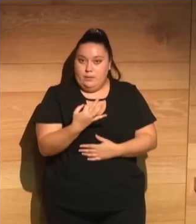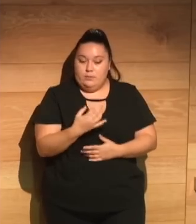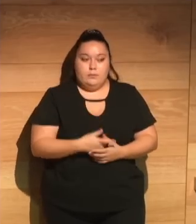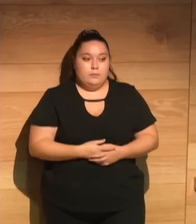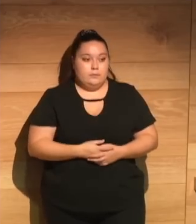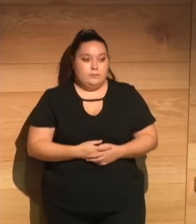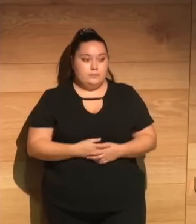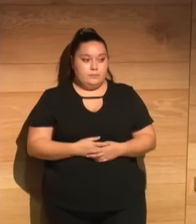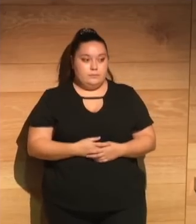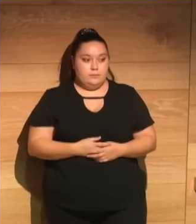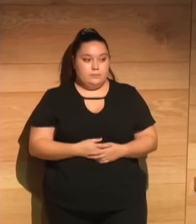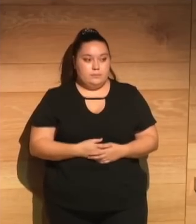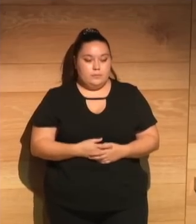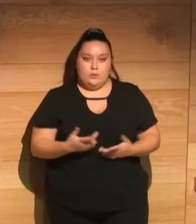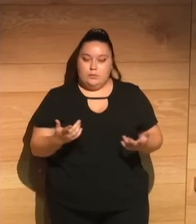¿Qué pasa?